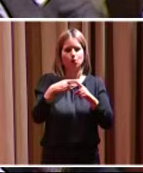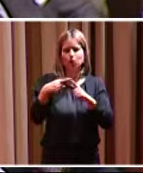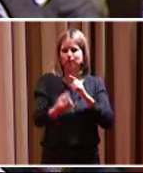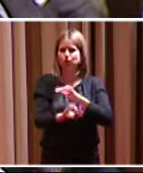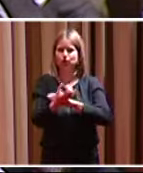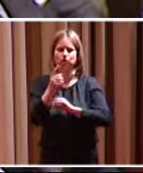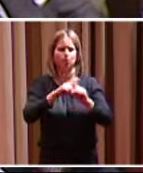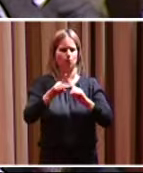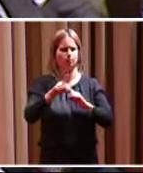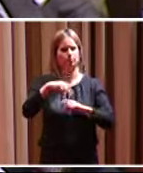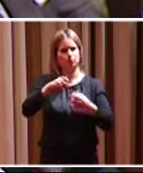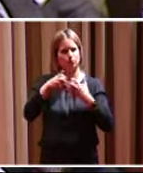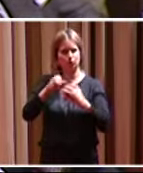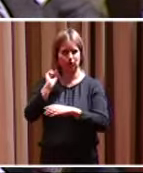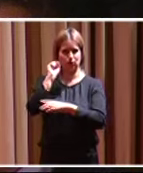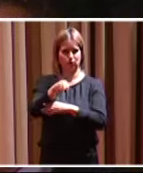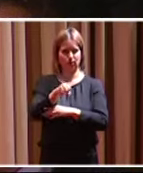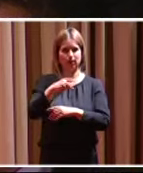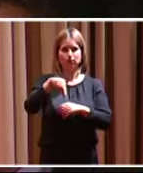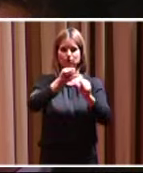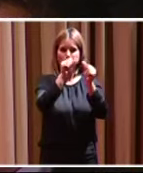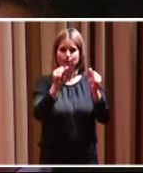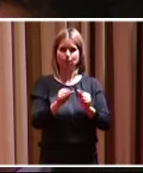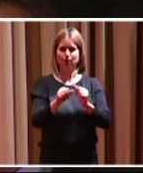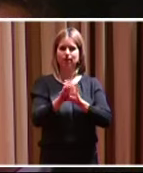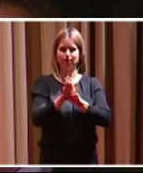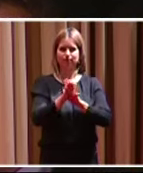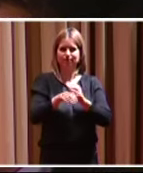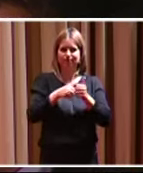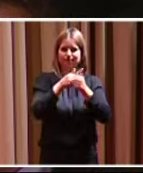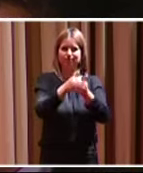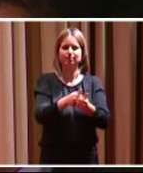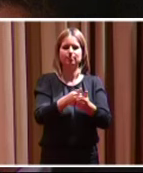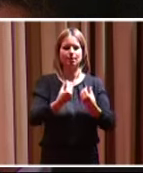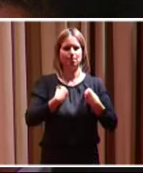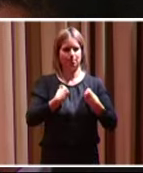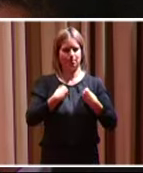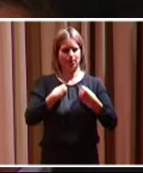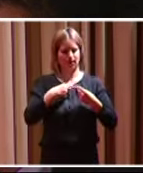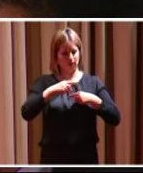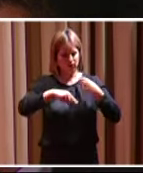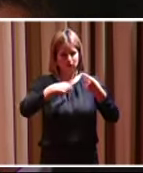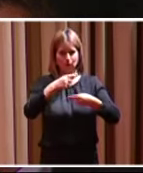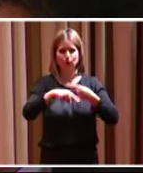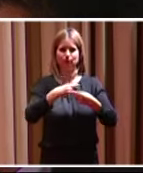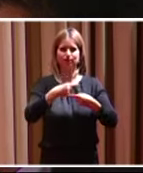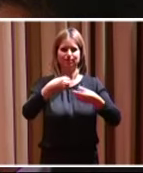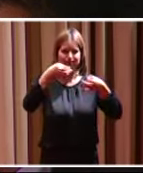adversidades. Sois modelos a seguir de la vida diaria, aquellos que con